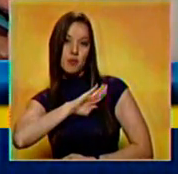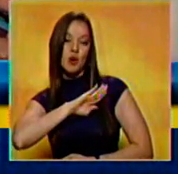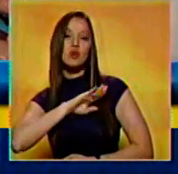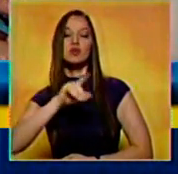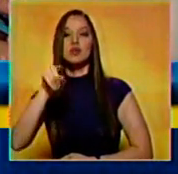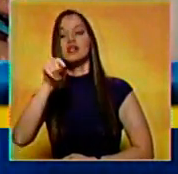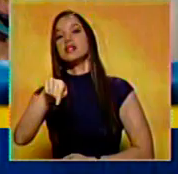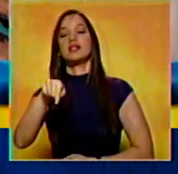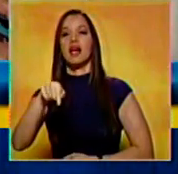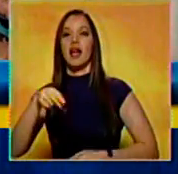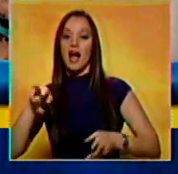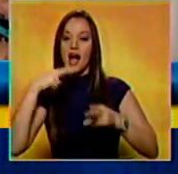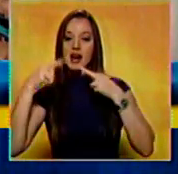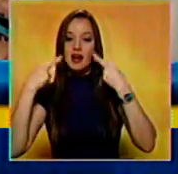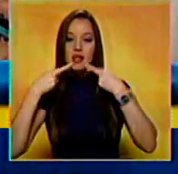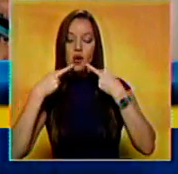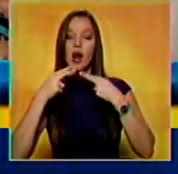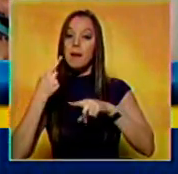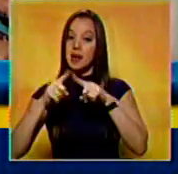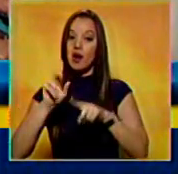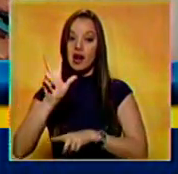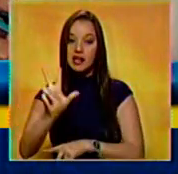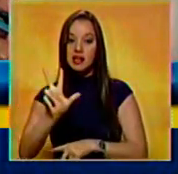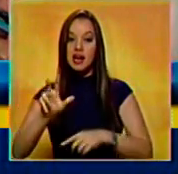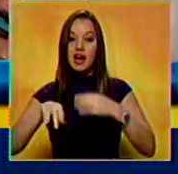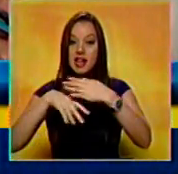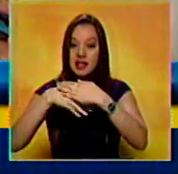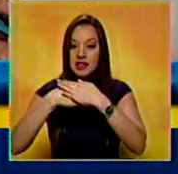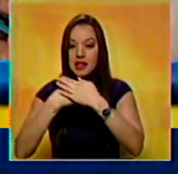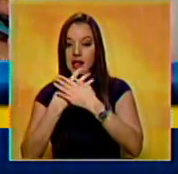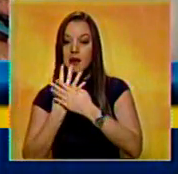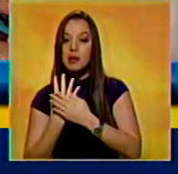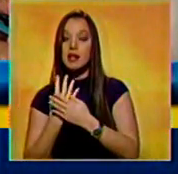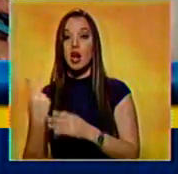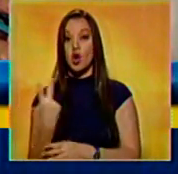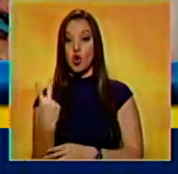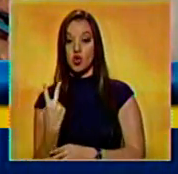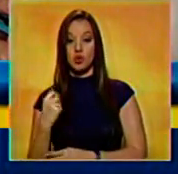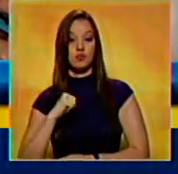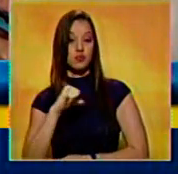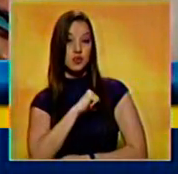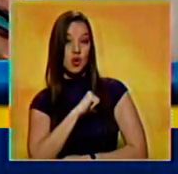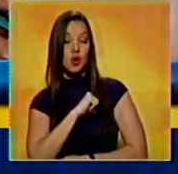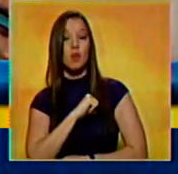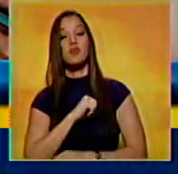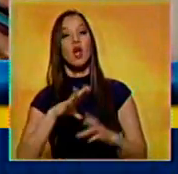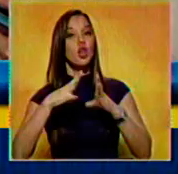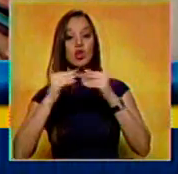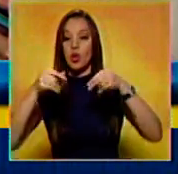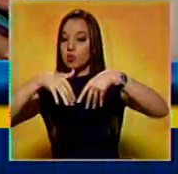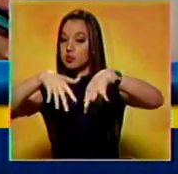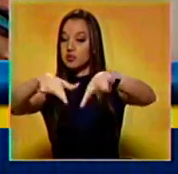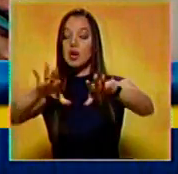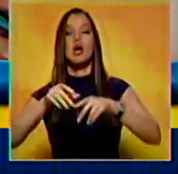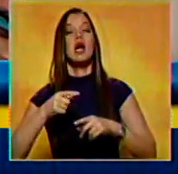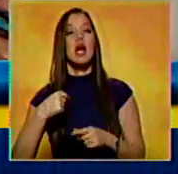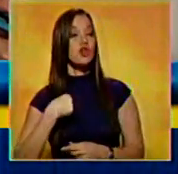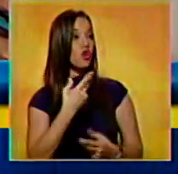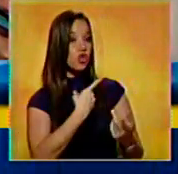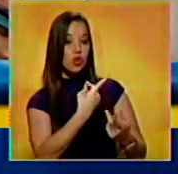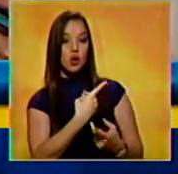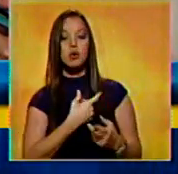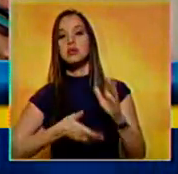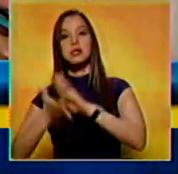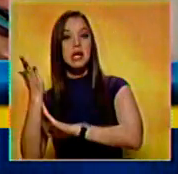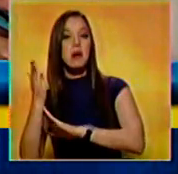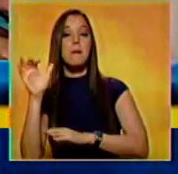establecimiento. Y a eso de las 3 de la mañana, cuando ya salían, porque se quedaron ellos dos solos allí, después que todo el mundo se había retirado, cuando salieron que ya se iban a trasladar para